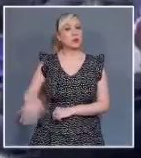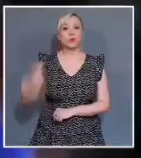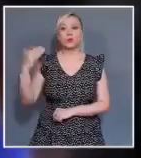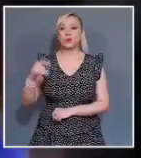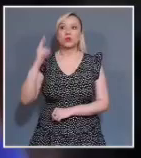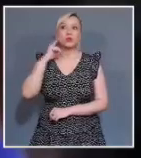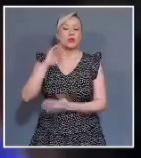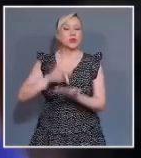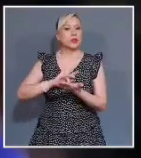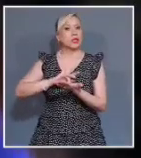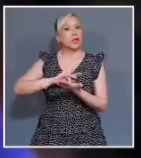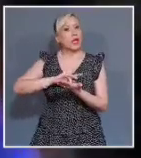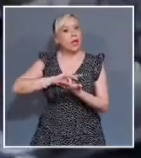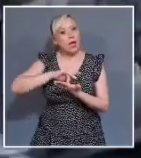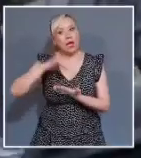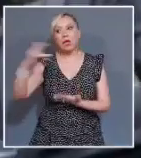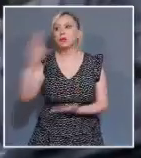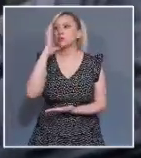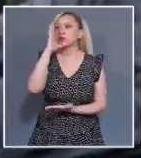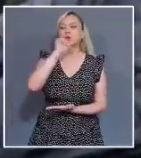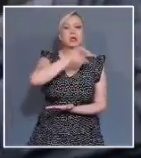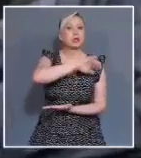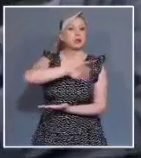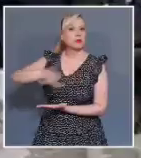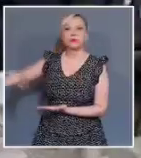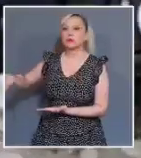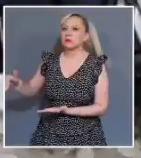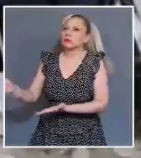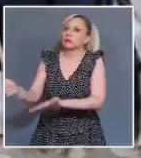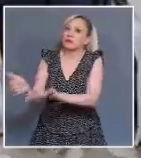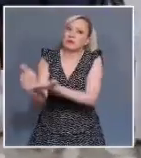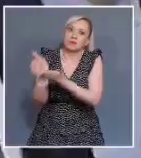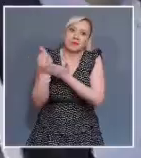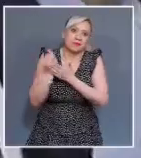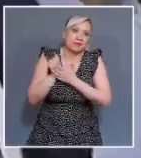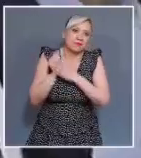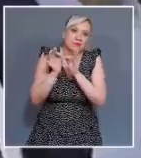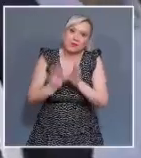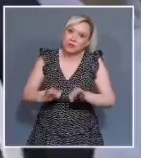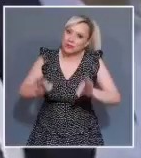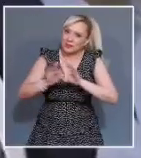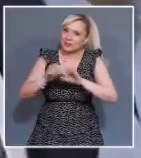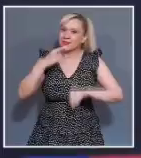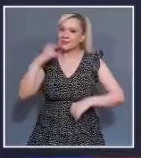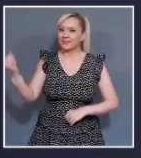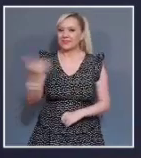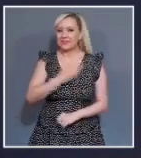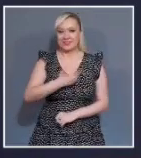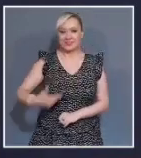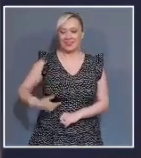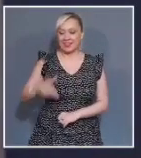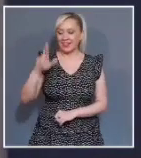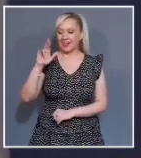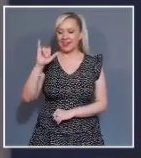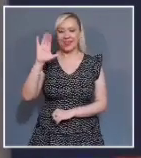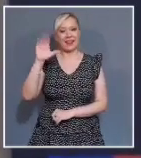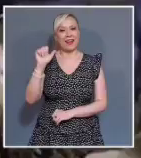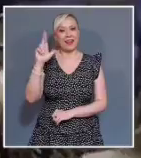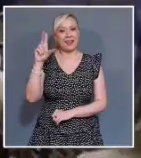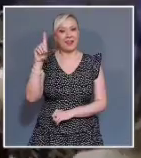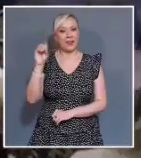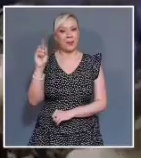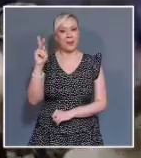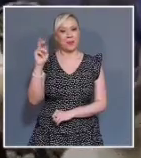se puede prescindir, afirmó su presidente Ricardo Pérez Manrique. En la ceremonia de